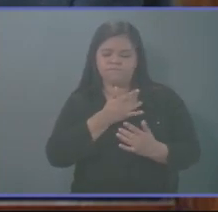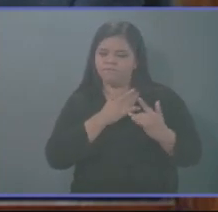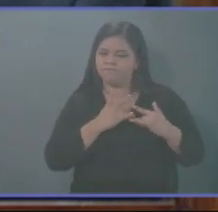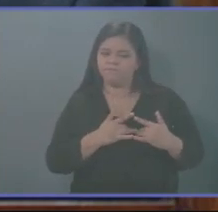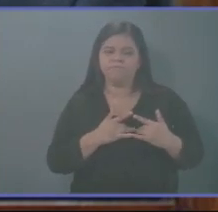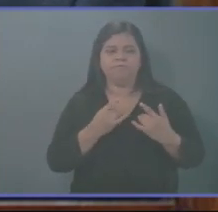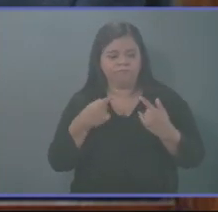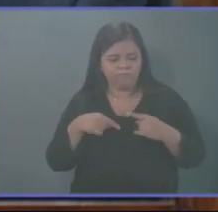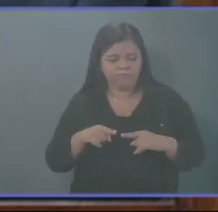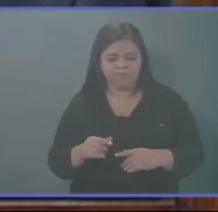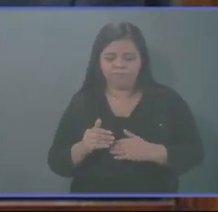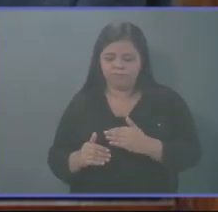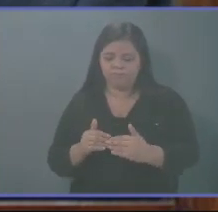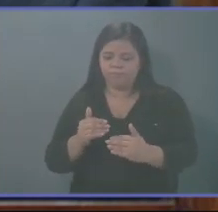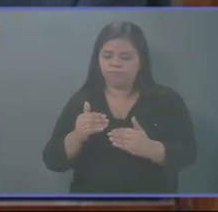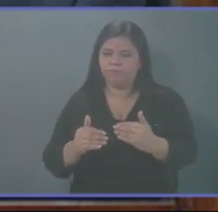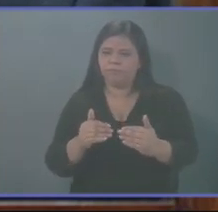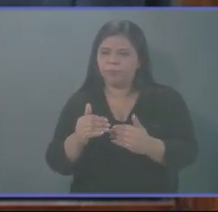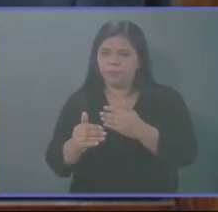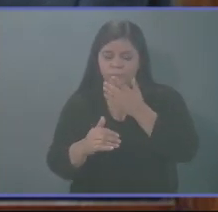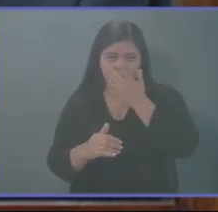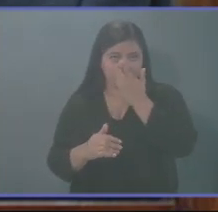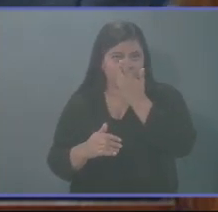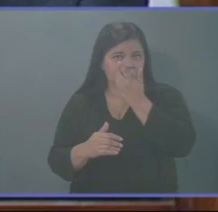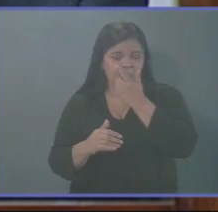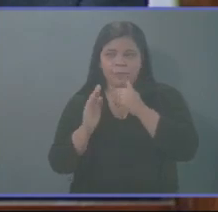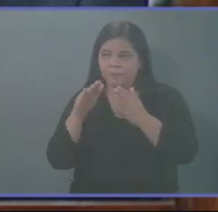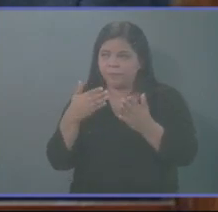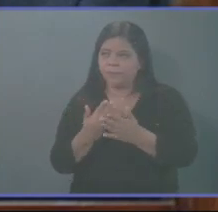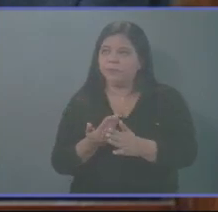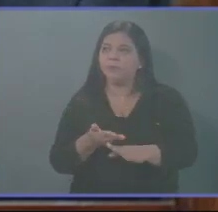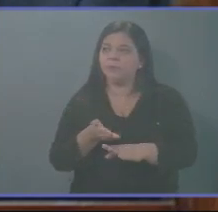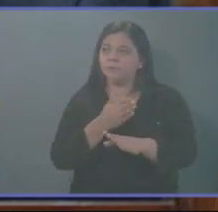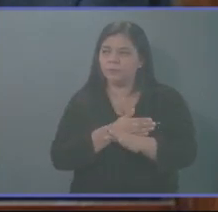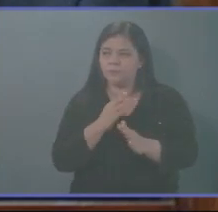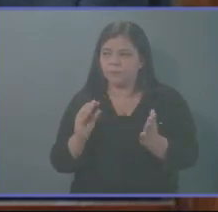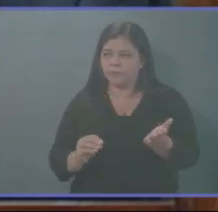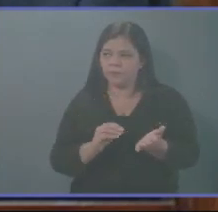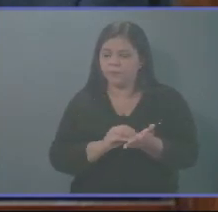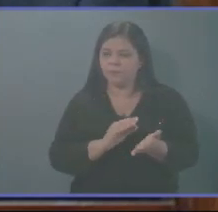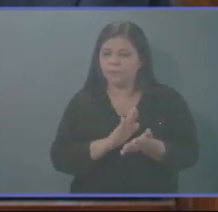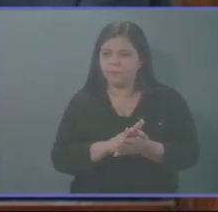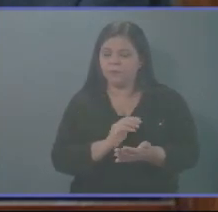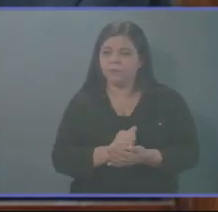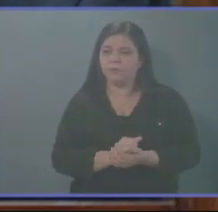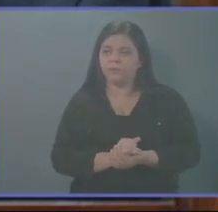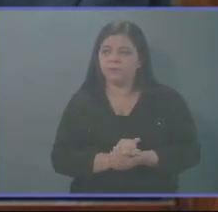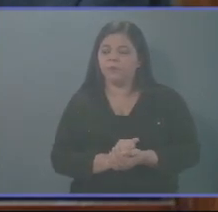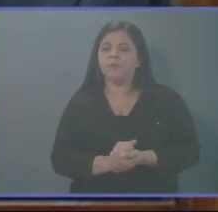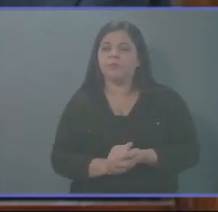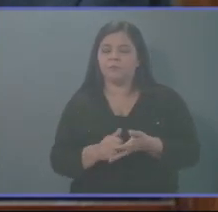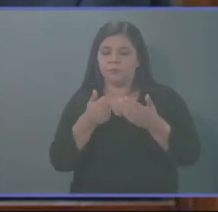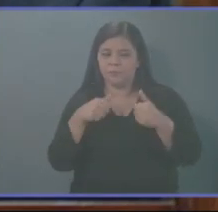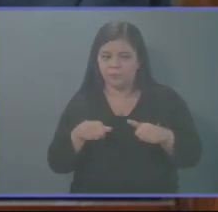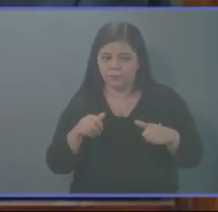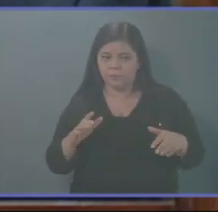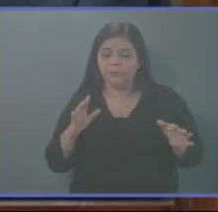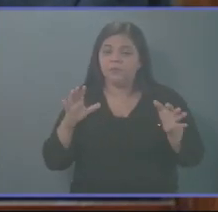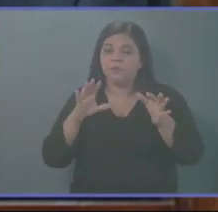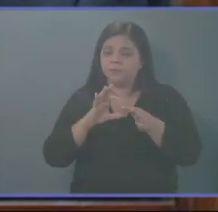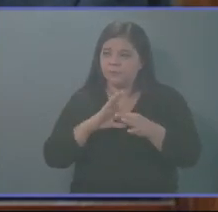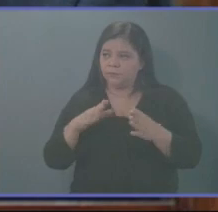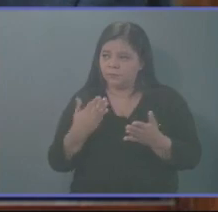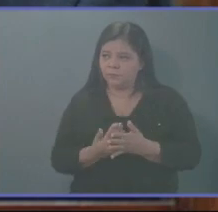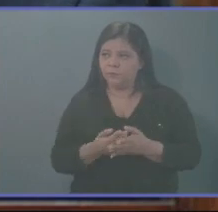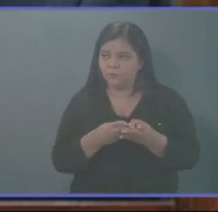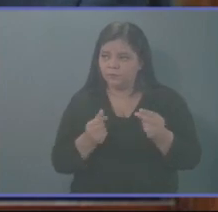tal dentro del proceso o procedimiento mientras no se determine su culpabilidad por sentencia de fondo condenatoria o por